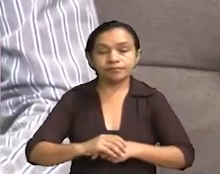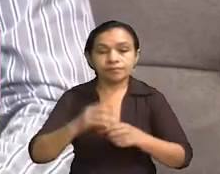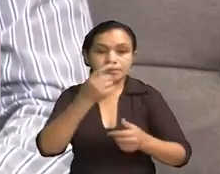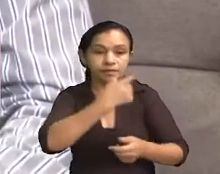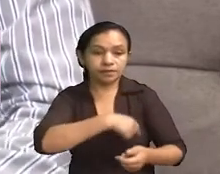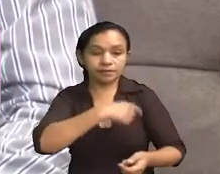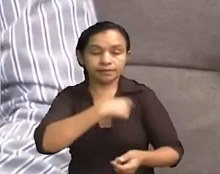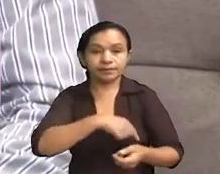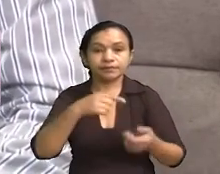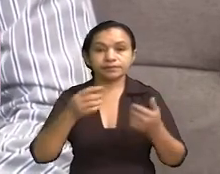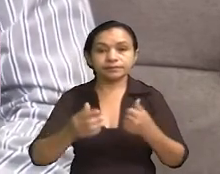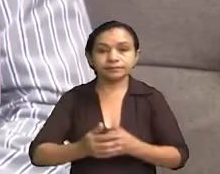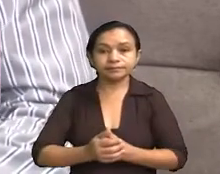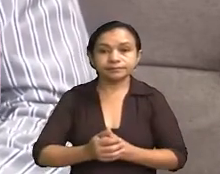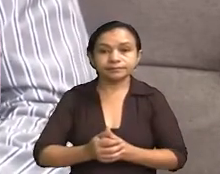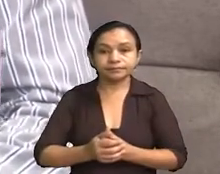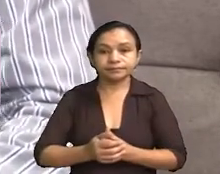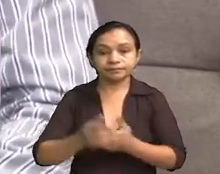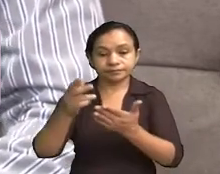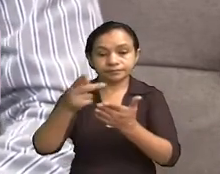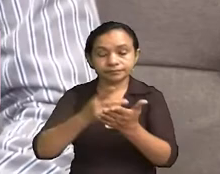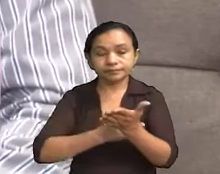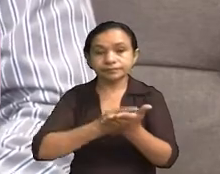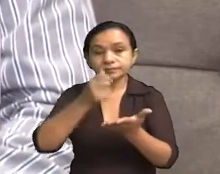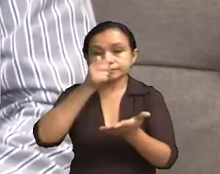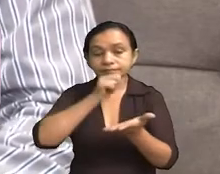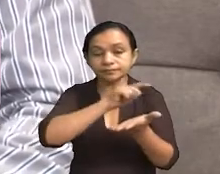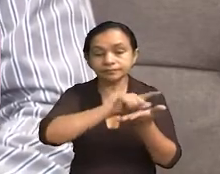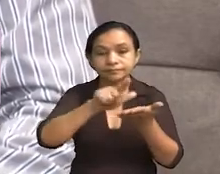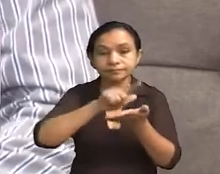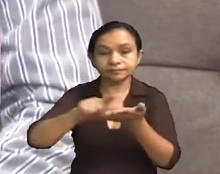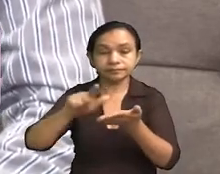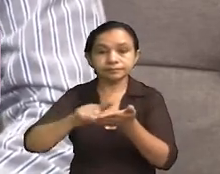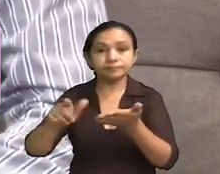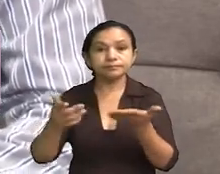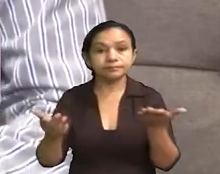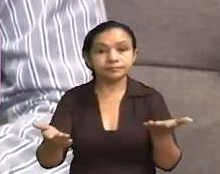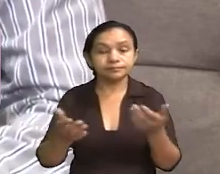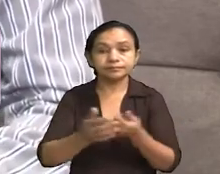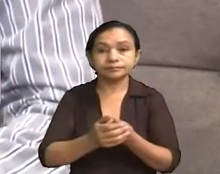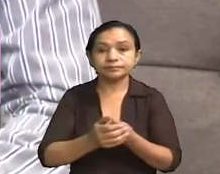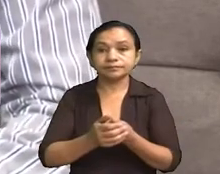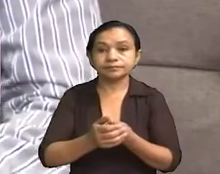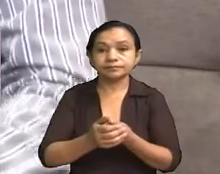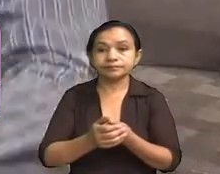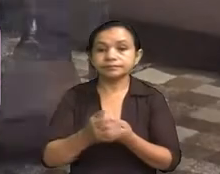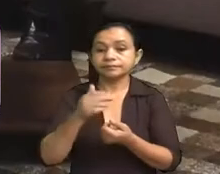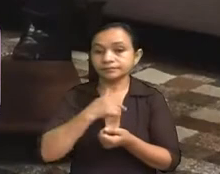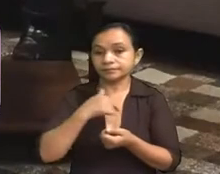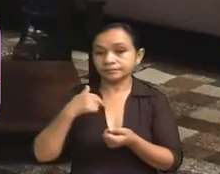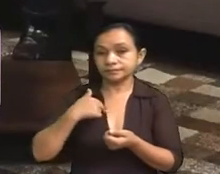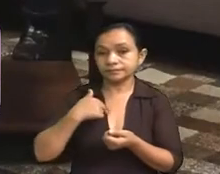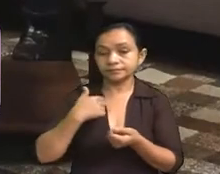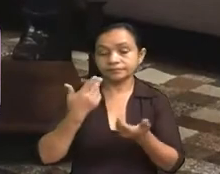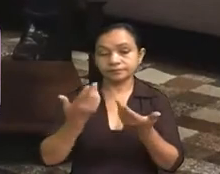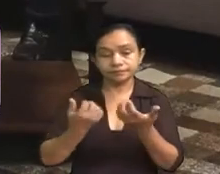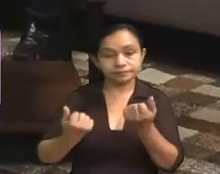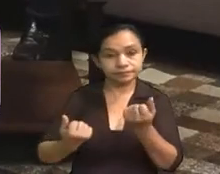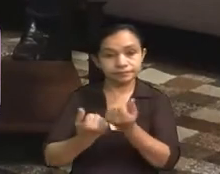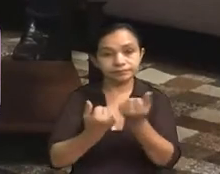escuelas, proyectos de agua y saneamiento, de electricidad. ¿Ya? O sea que hay una